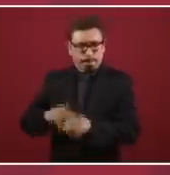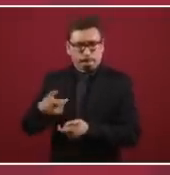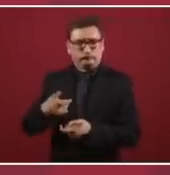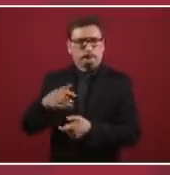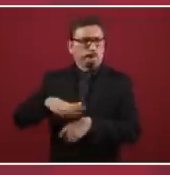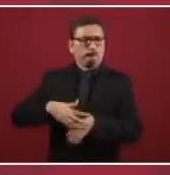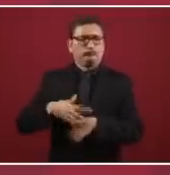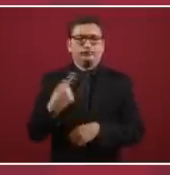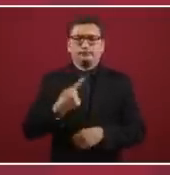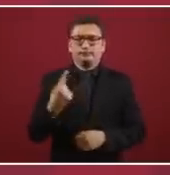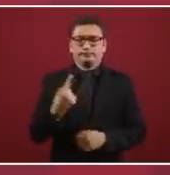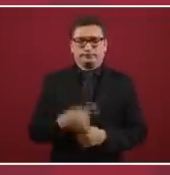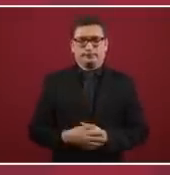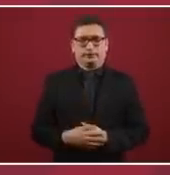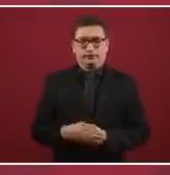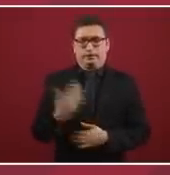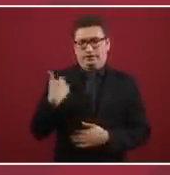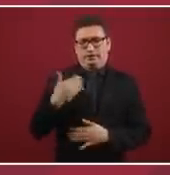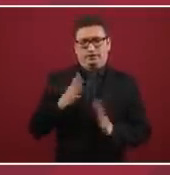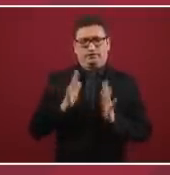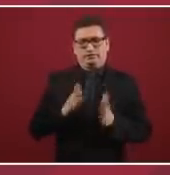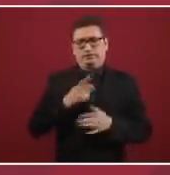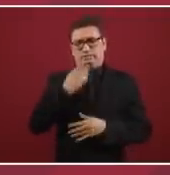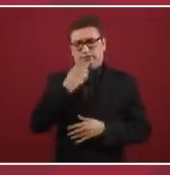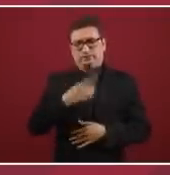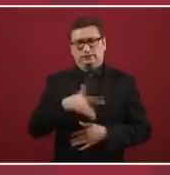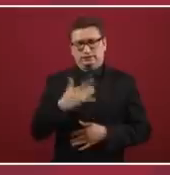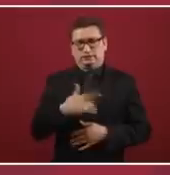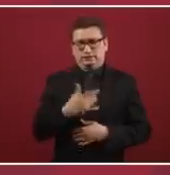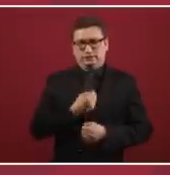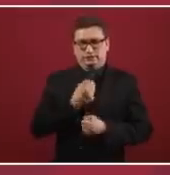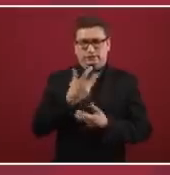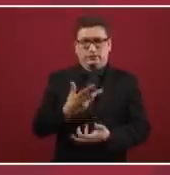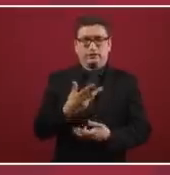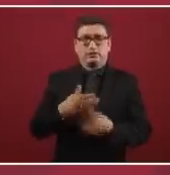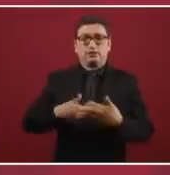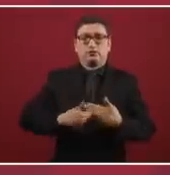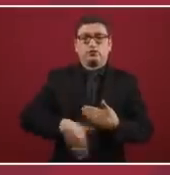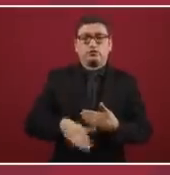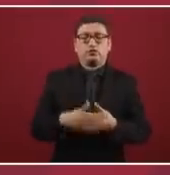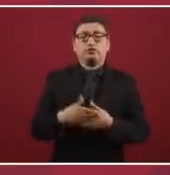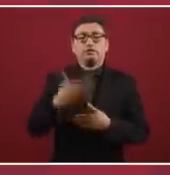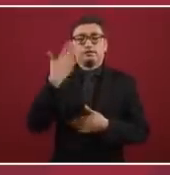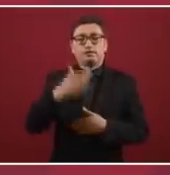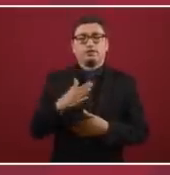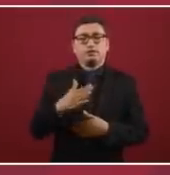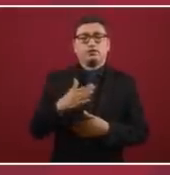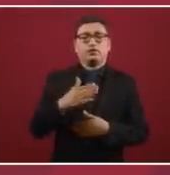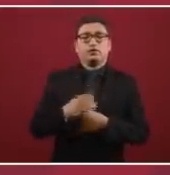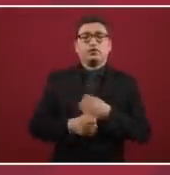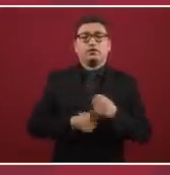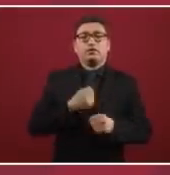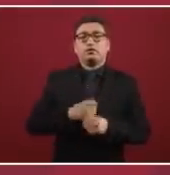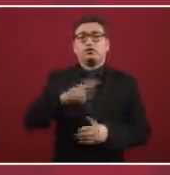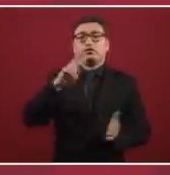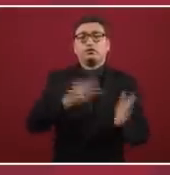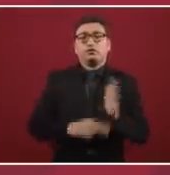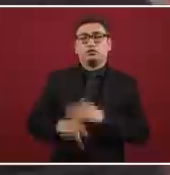lo expresé. Pensamos que a partir del 21, cuando tengamos más